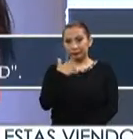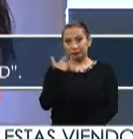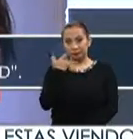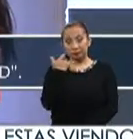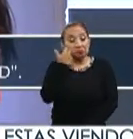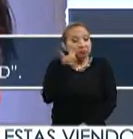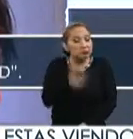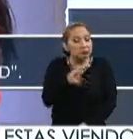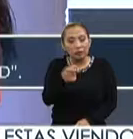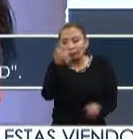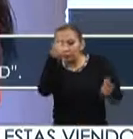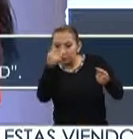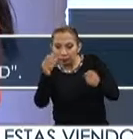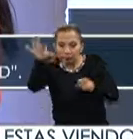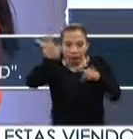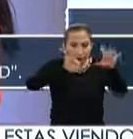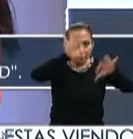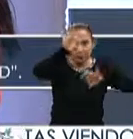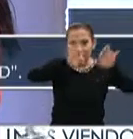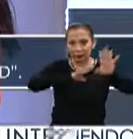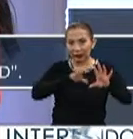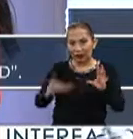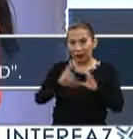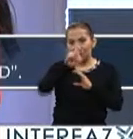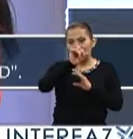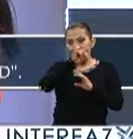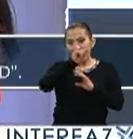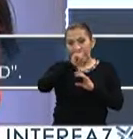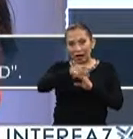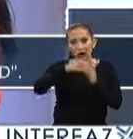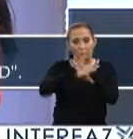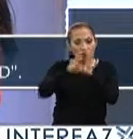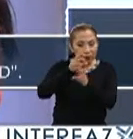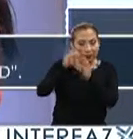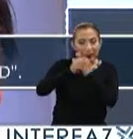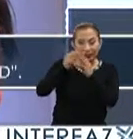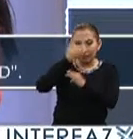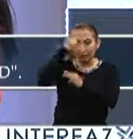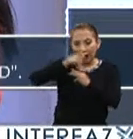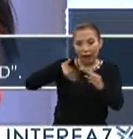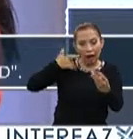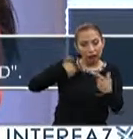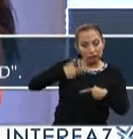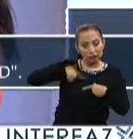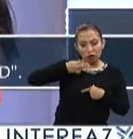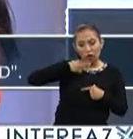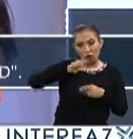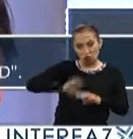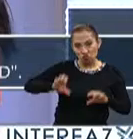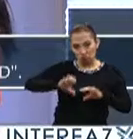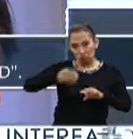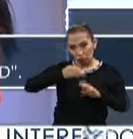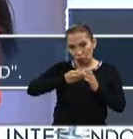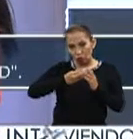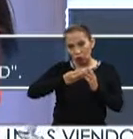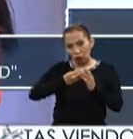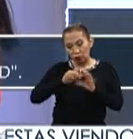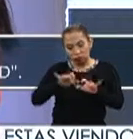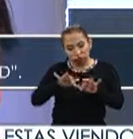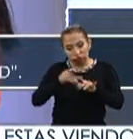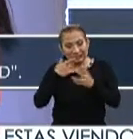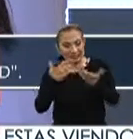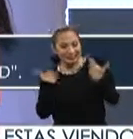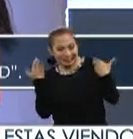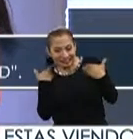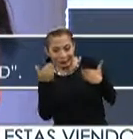de jugar un poquito con algunas de las herramientas que hay digitales para que esta interacción que tenga el usuario en la plataforma sea bastante